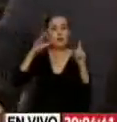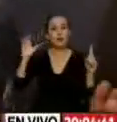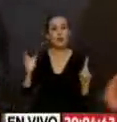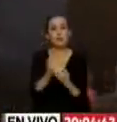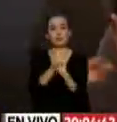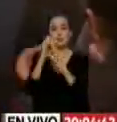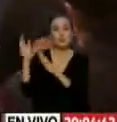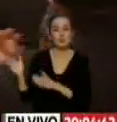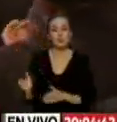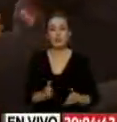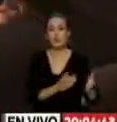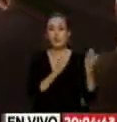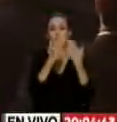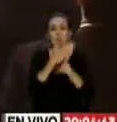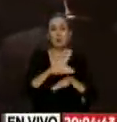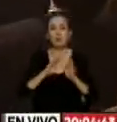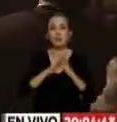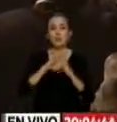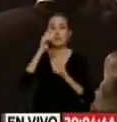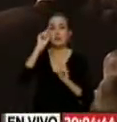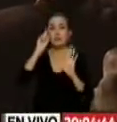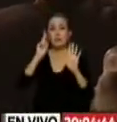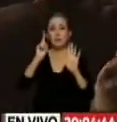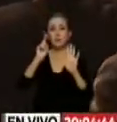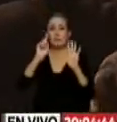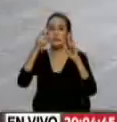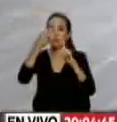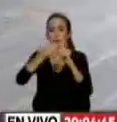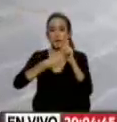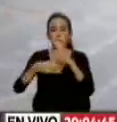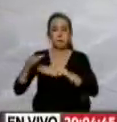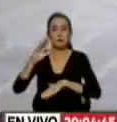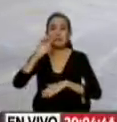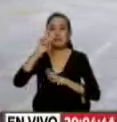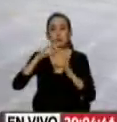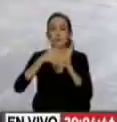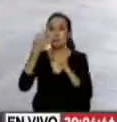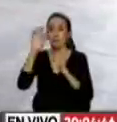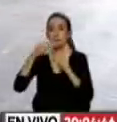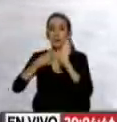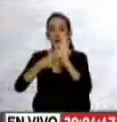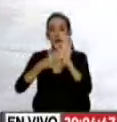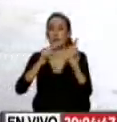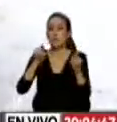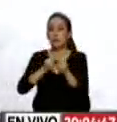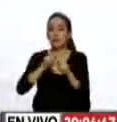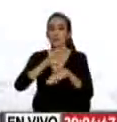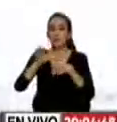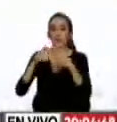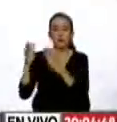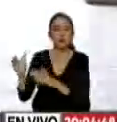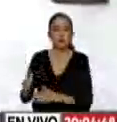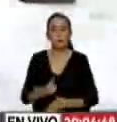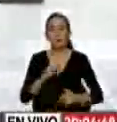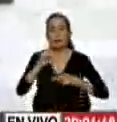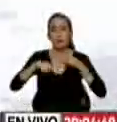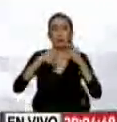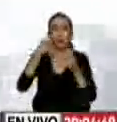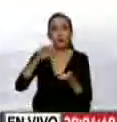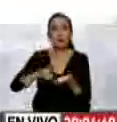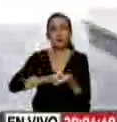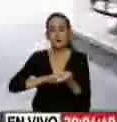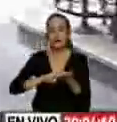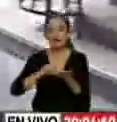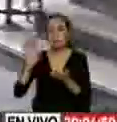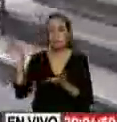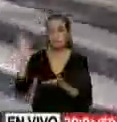de gobierno abierto al finalizar el primer semestre del 2019 y presentarlo para marzo de ese mismo año en una próxima reunión con